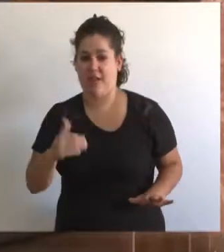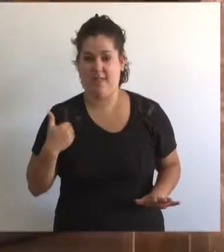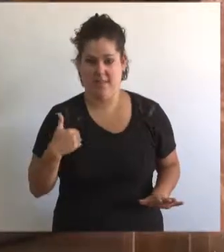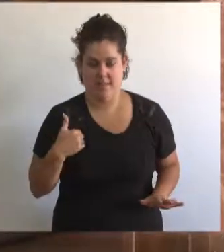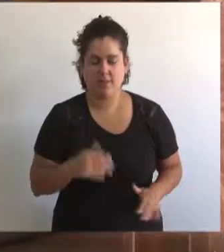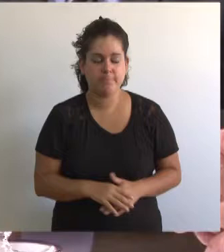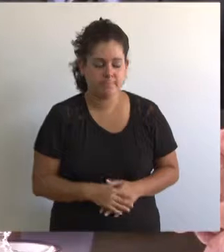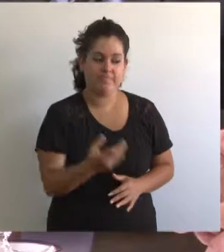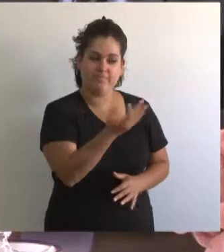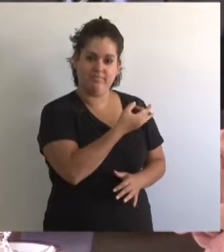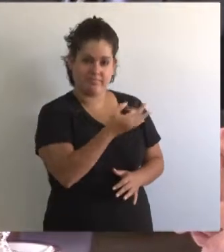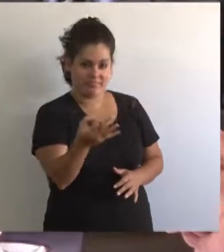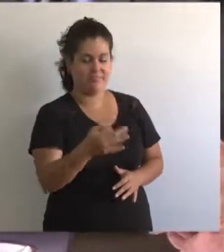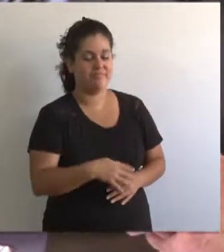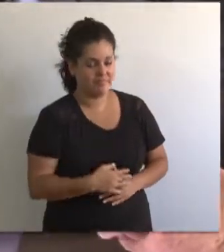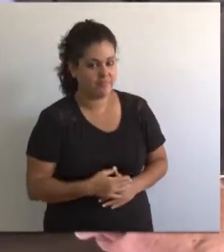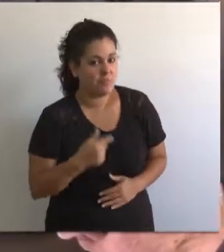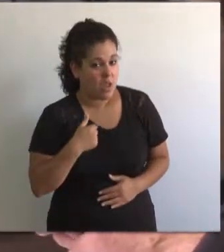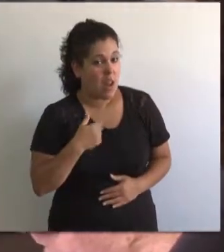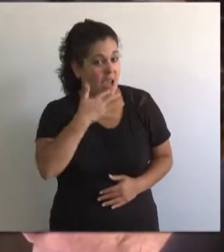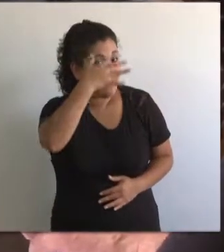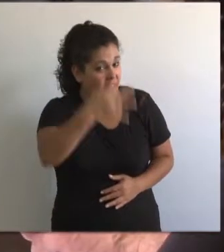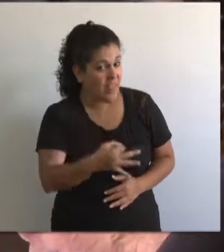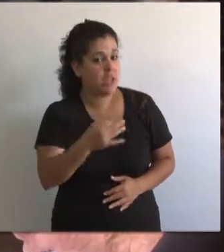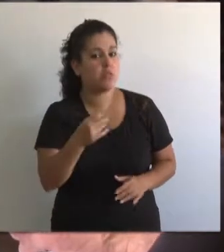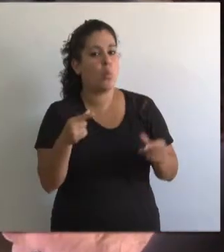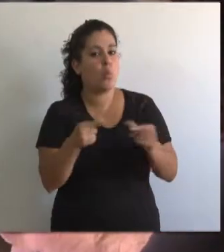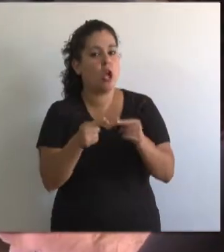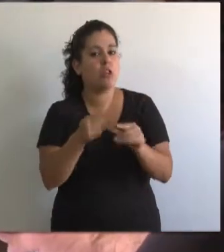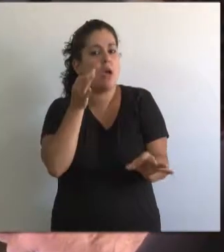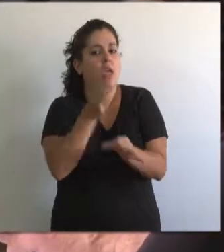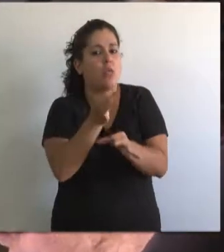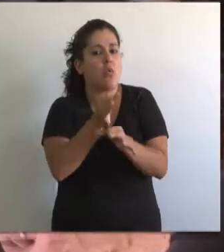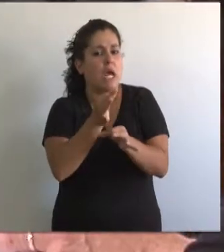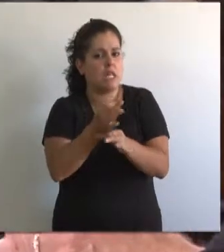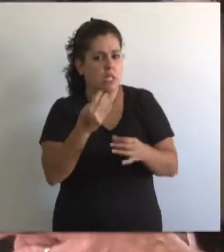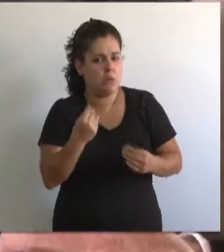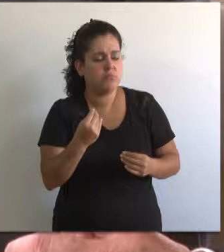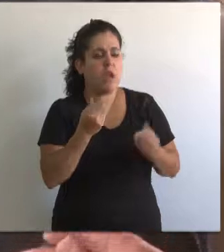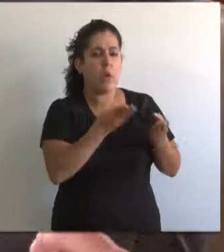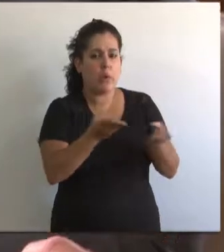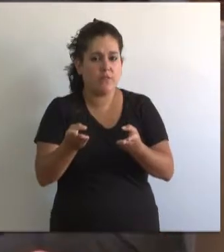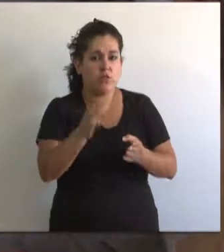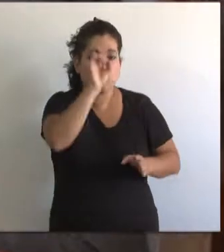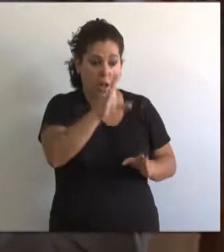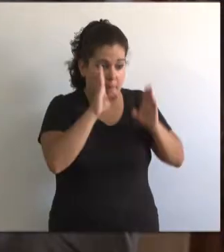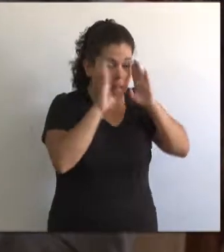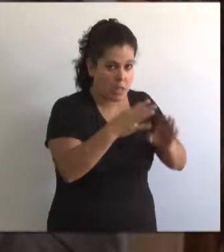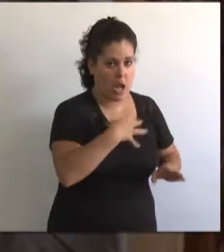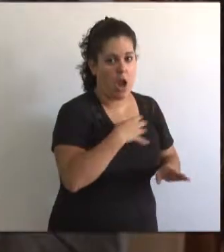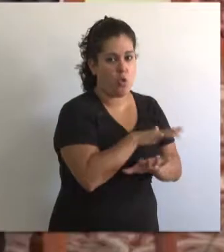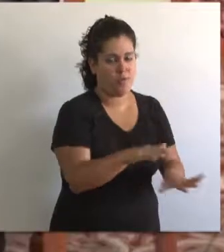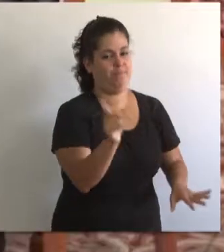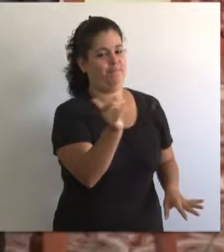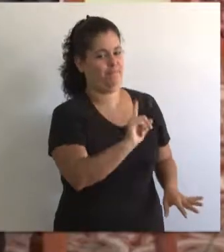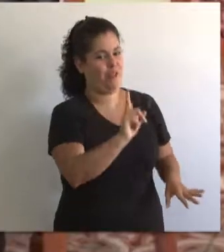totalidad. Sí, efectivamente. La verdad es que es un boleto educativo, ¿no? Que trata de beneficiar no